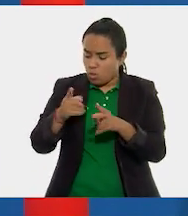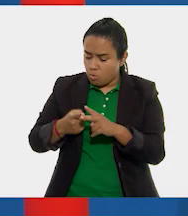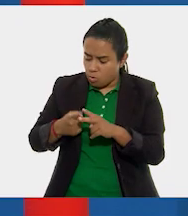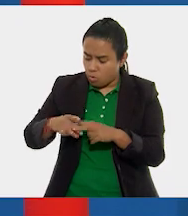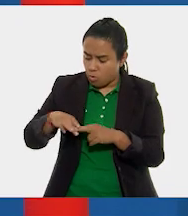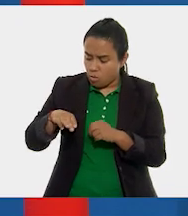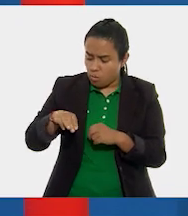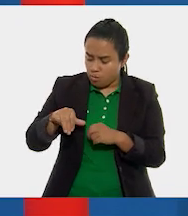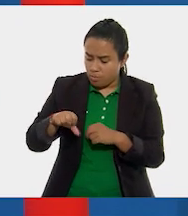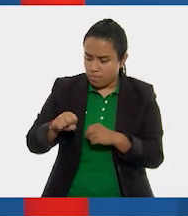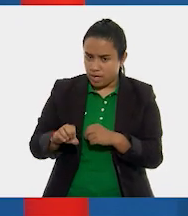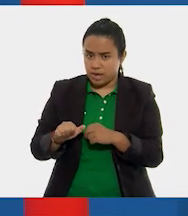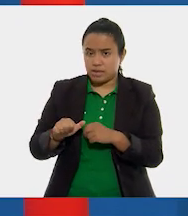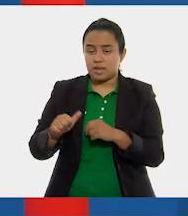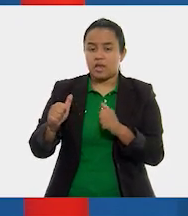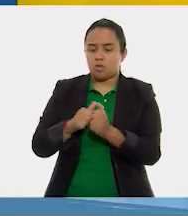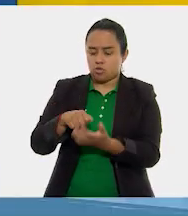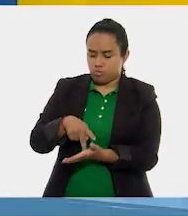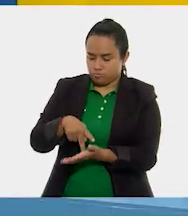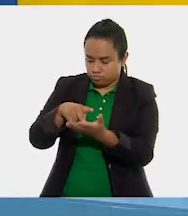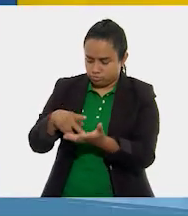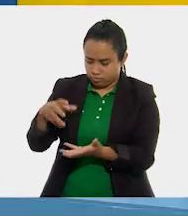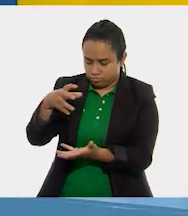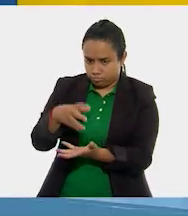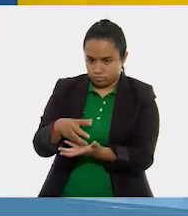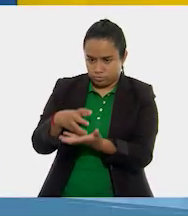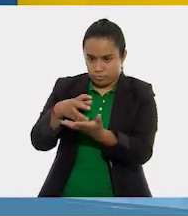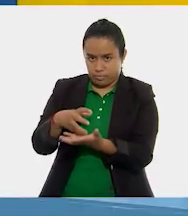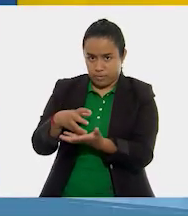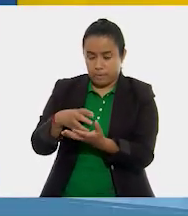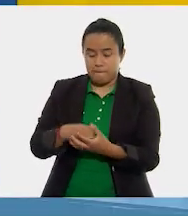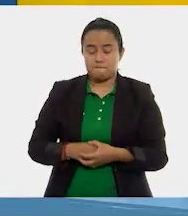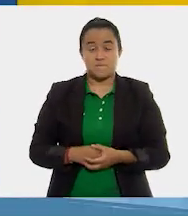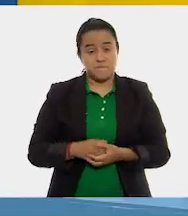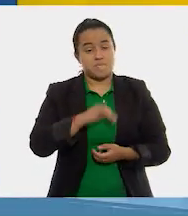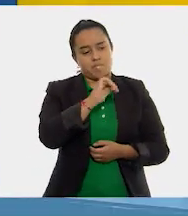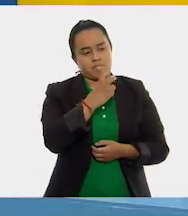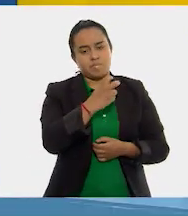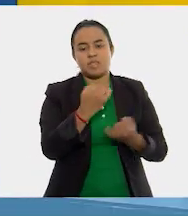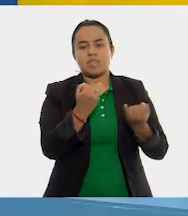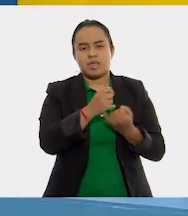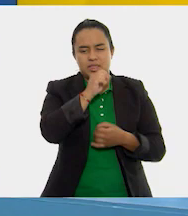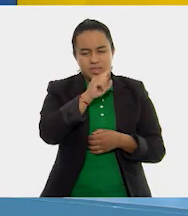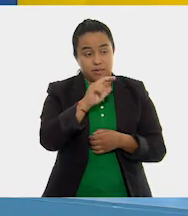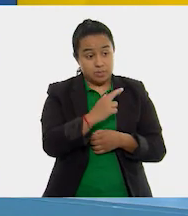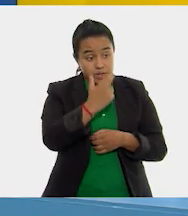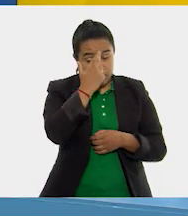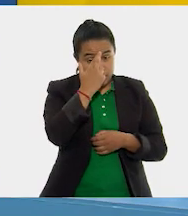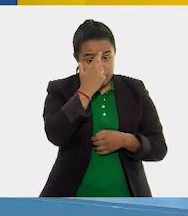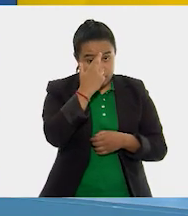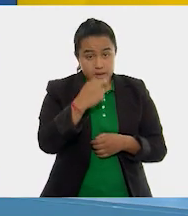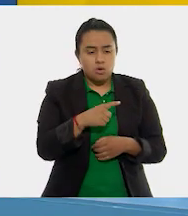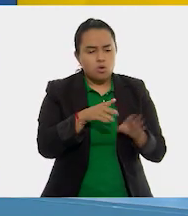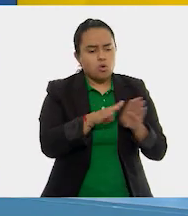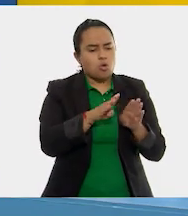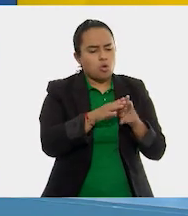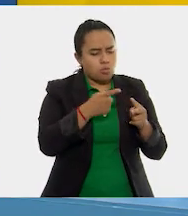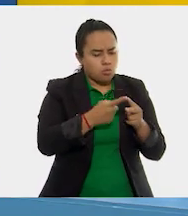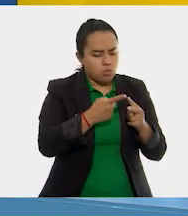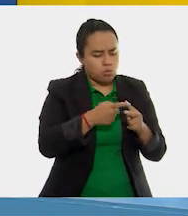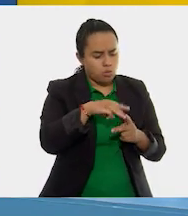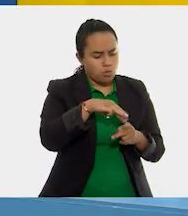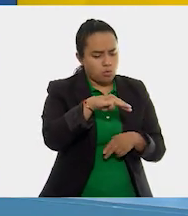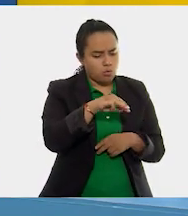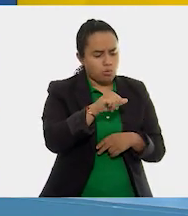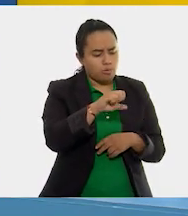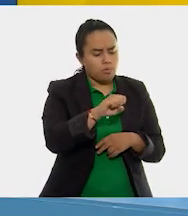los sólidos con una báscula. Así es. Y seguramente también recordarán que la unidad para medir la masa de los